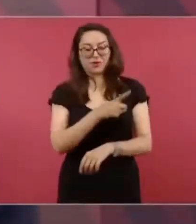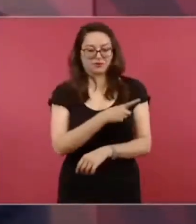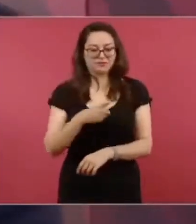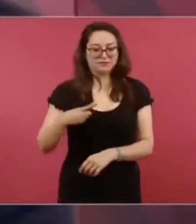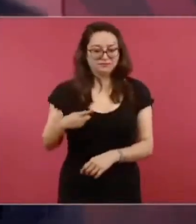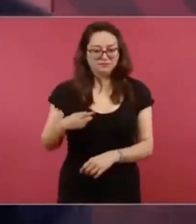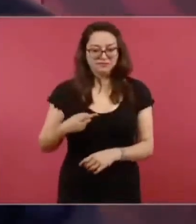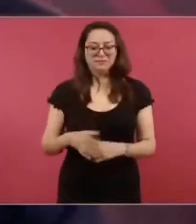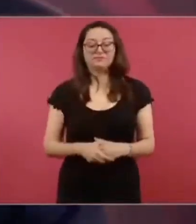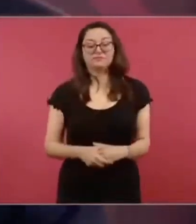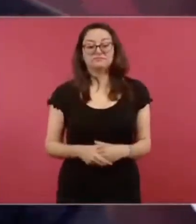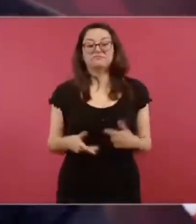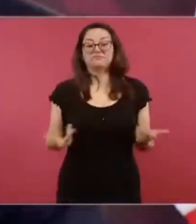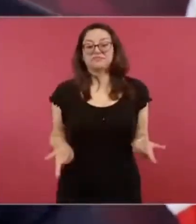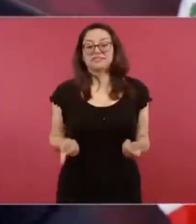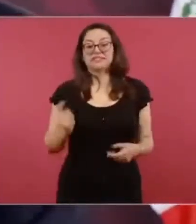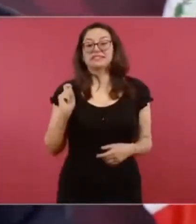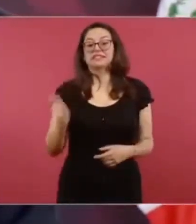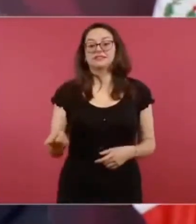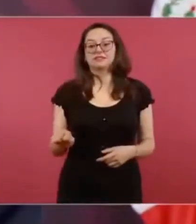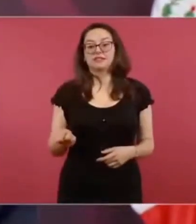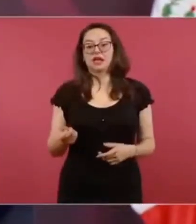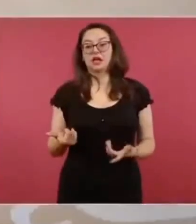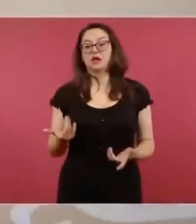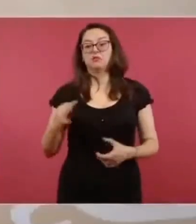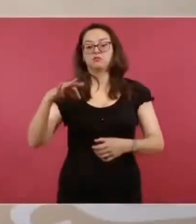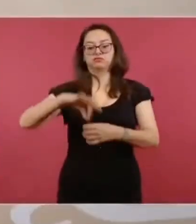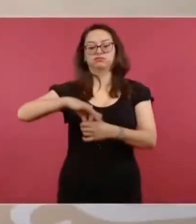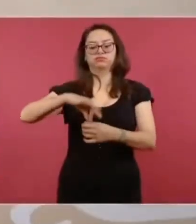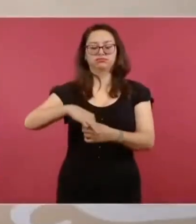Entonces se simulaba de que había democracia.